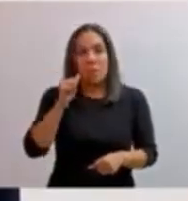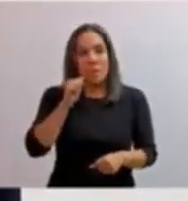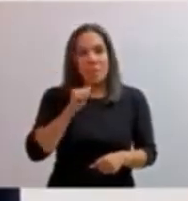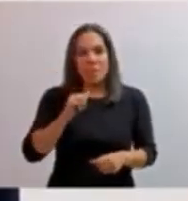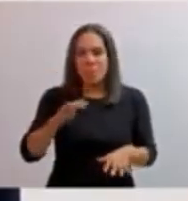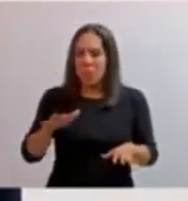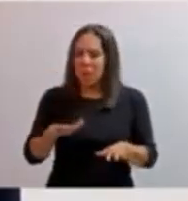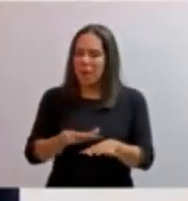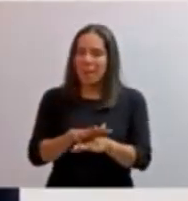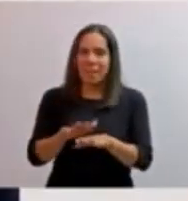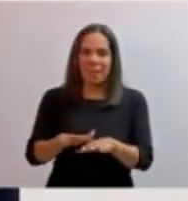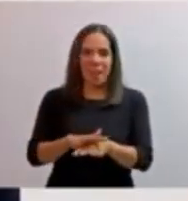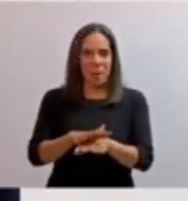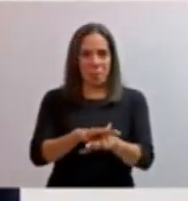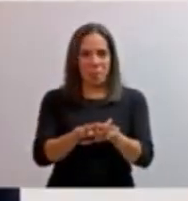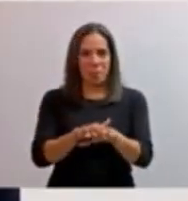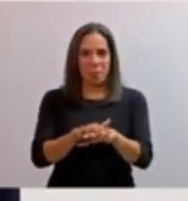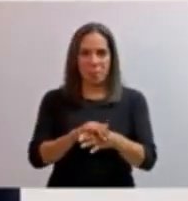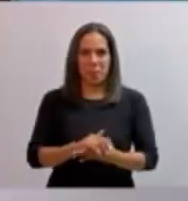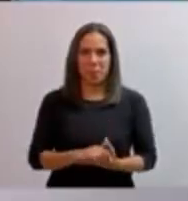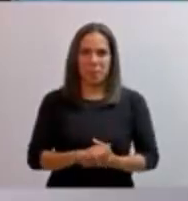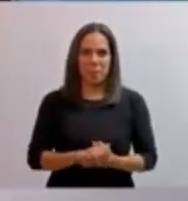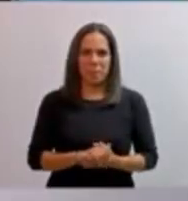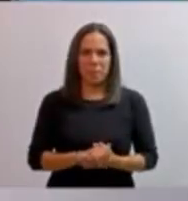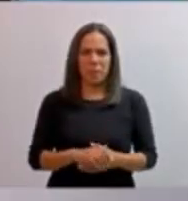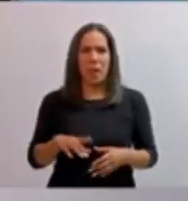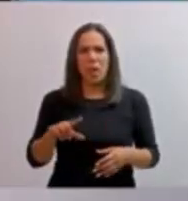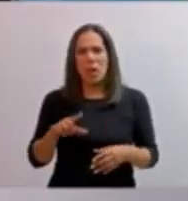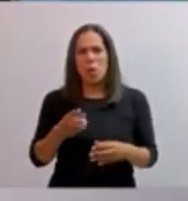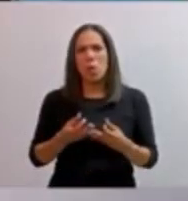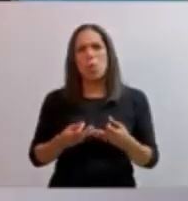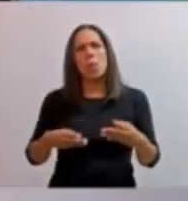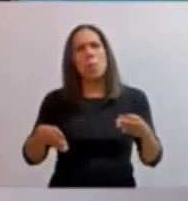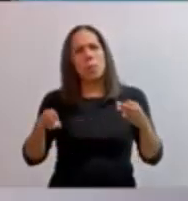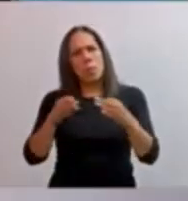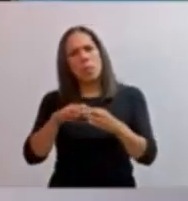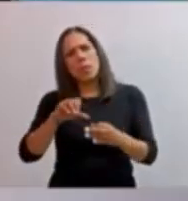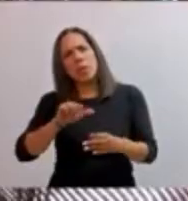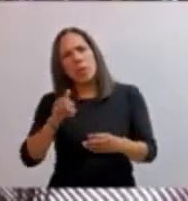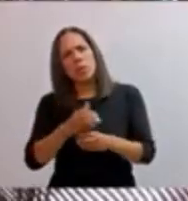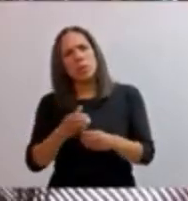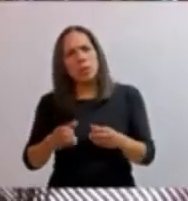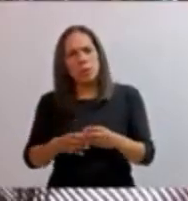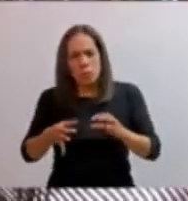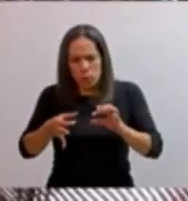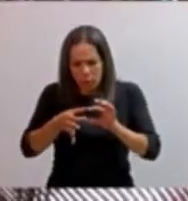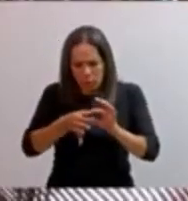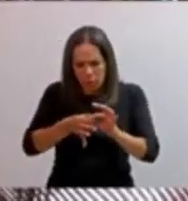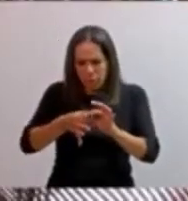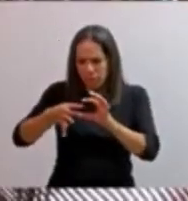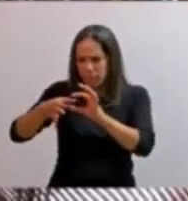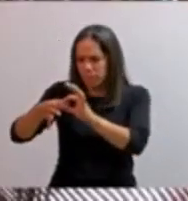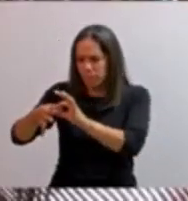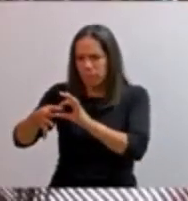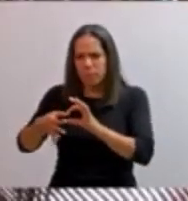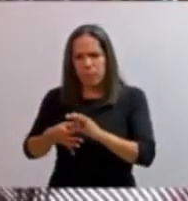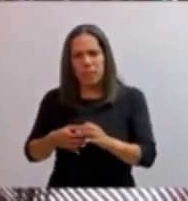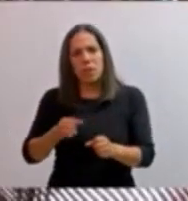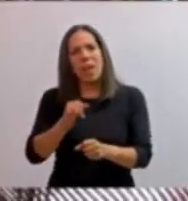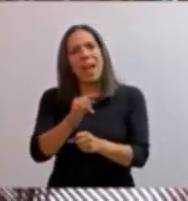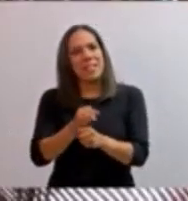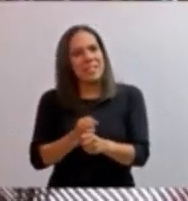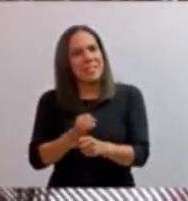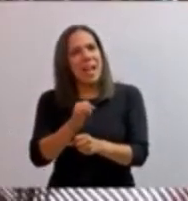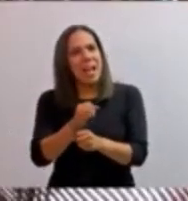como parte sustancial del engranaje educativo que implica la forma y la toma de decisiones para